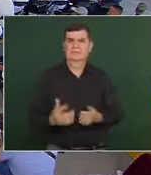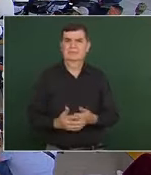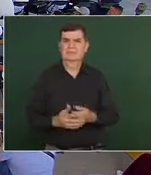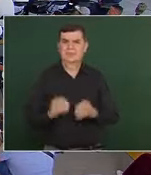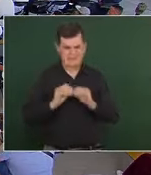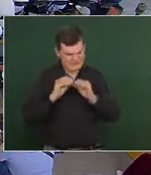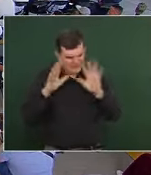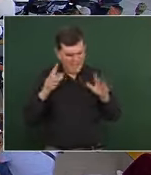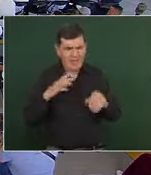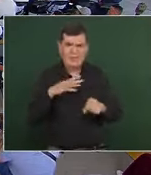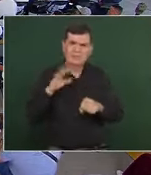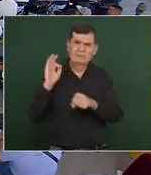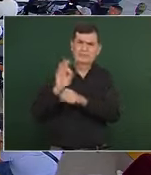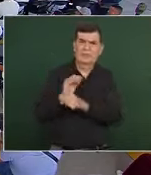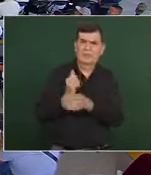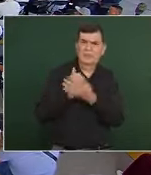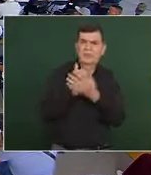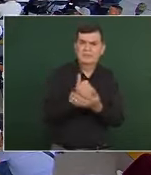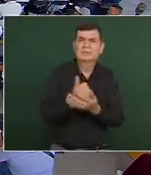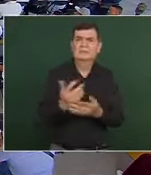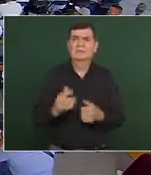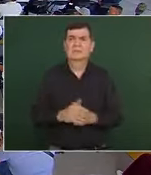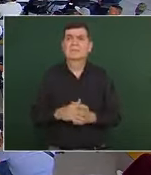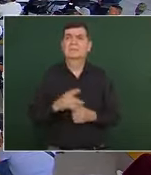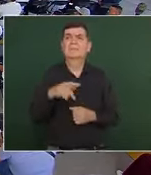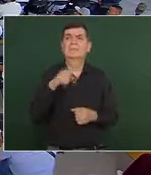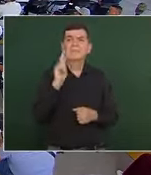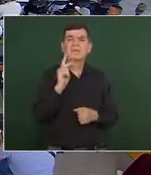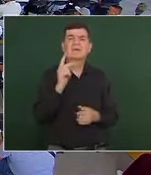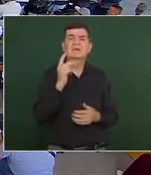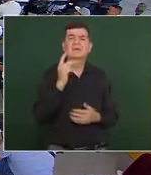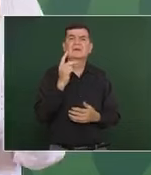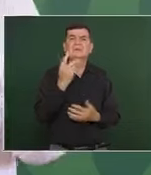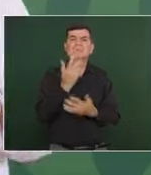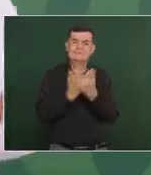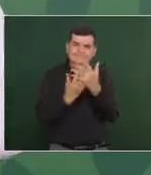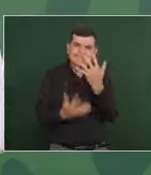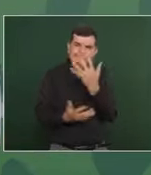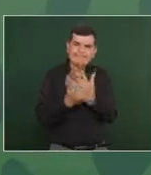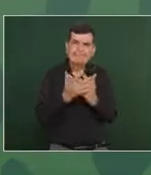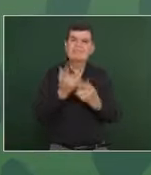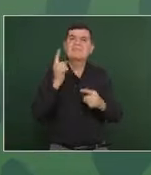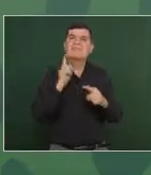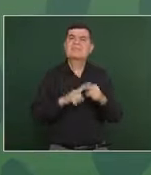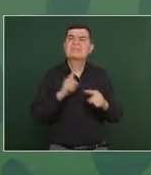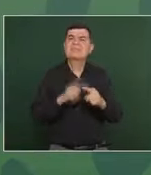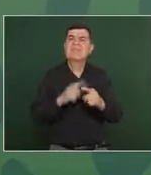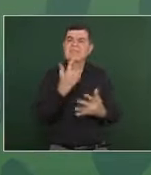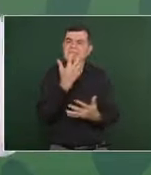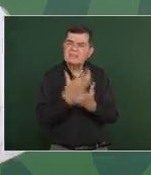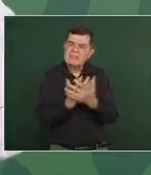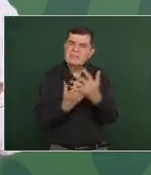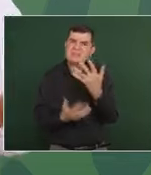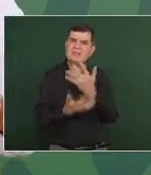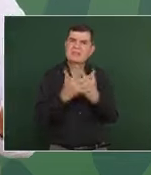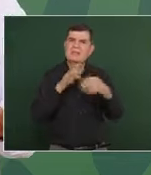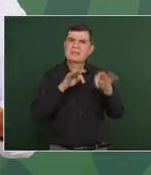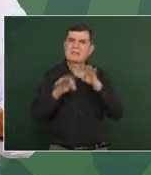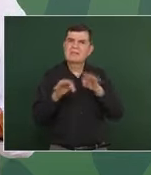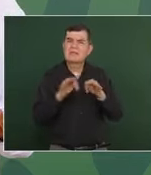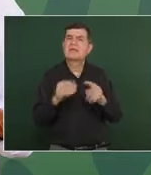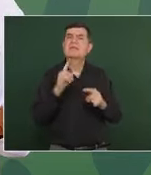claro que ayudamos, pero ¿quiénes llevaron a cabo el trabajo?